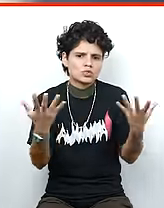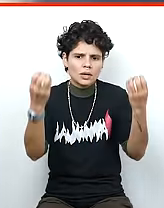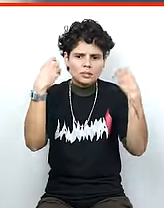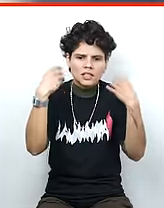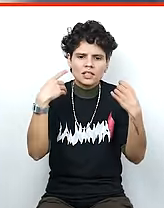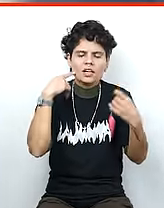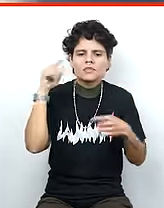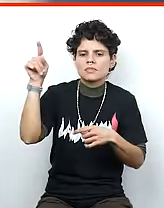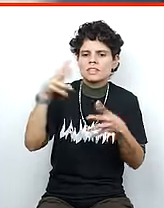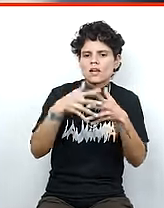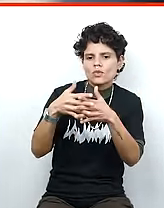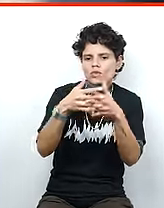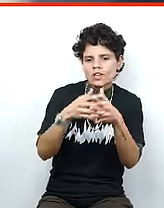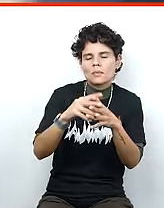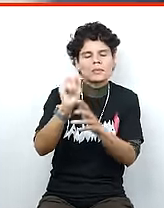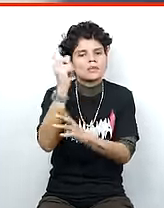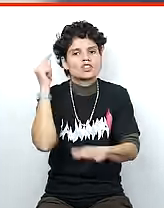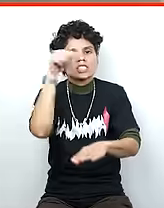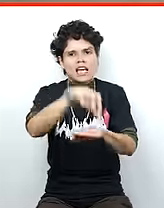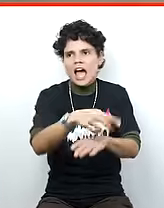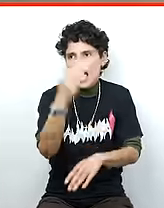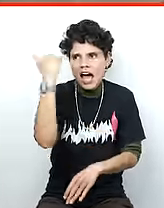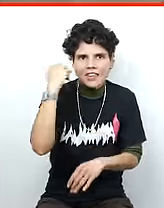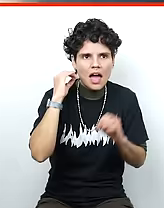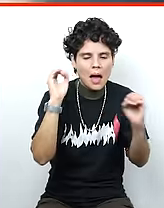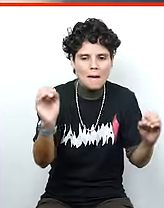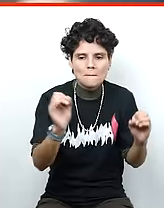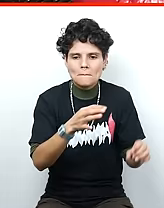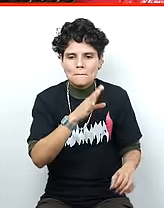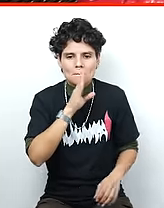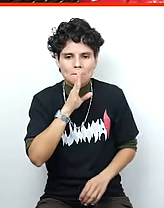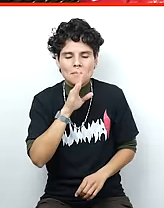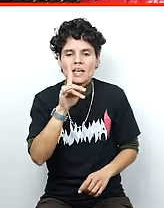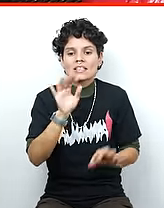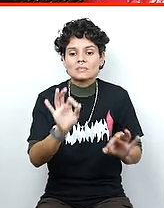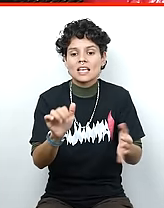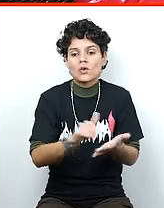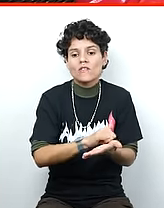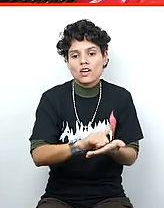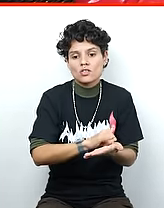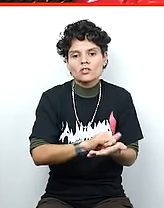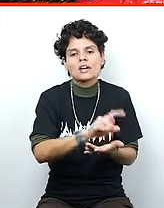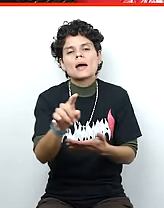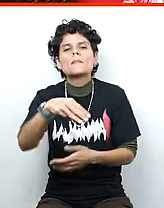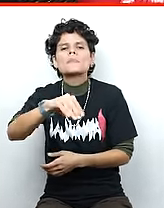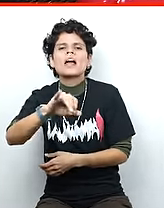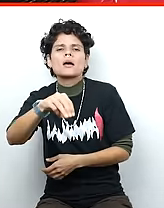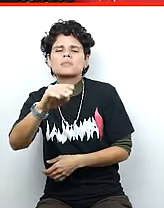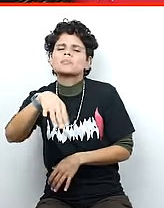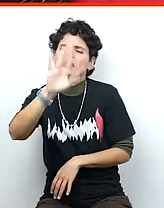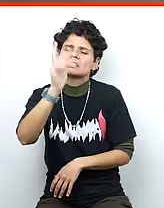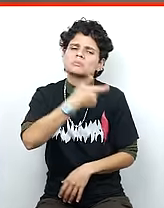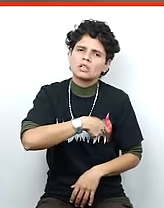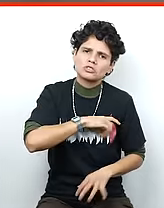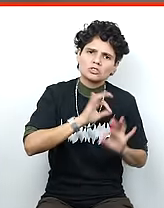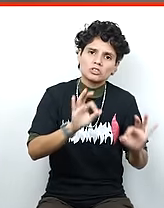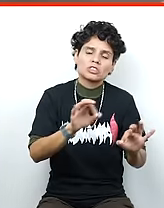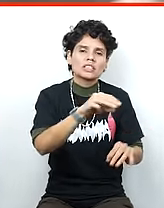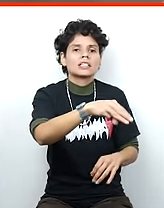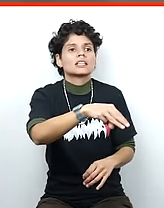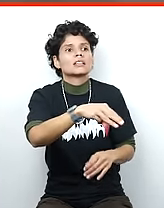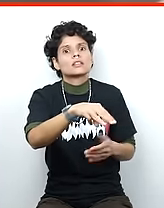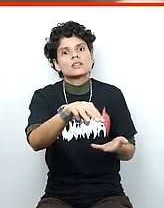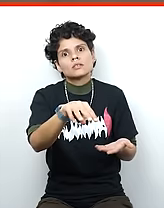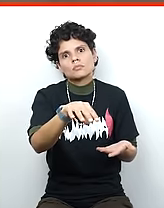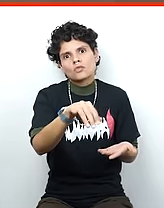Unidos. O sea, si no sabía hablar inglés. ¿Tienes problema? Sí, yo. Sobre todo en Nueva York. En Miami hablan caleta español, pero en Nueva York hablan primero